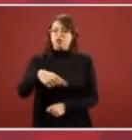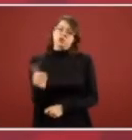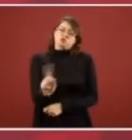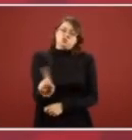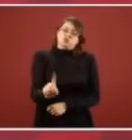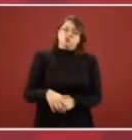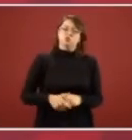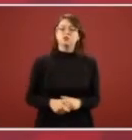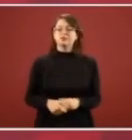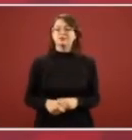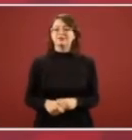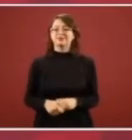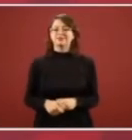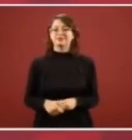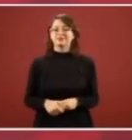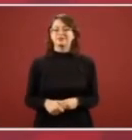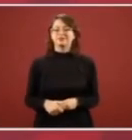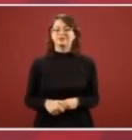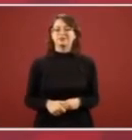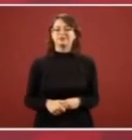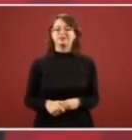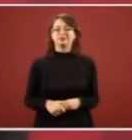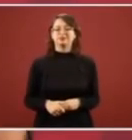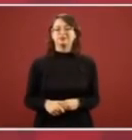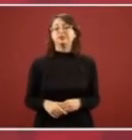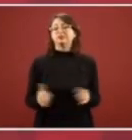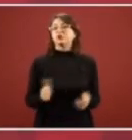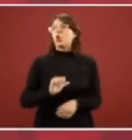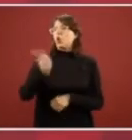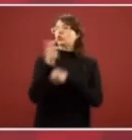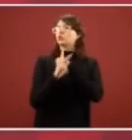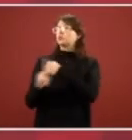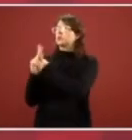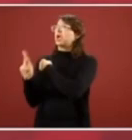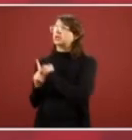eso. All of that. Sucedía en otras